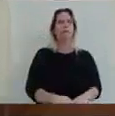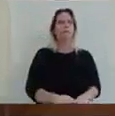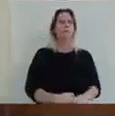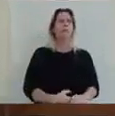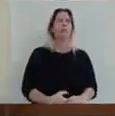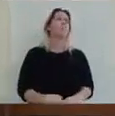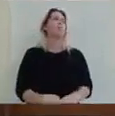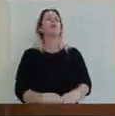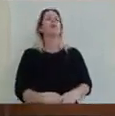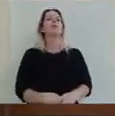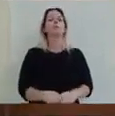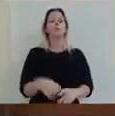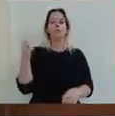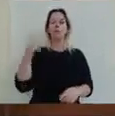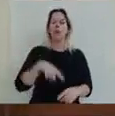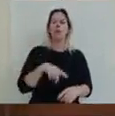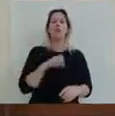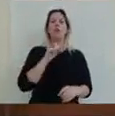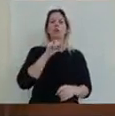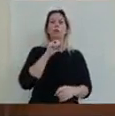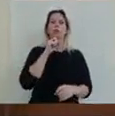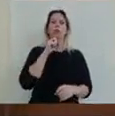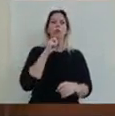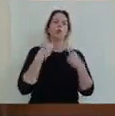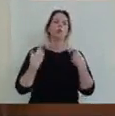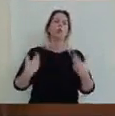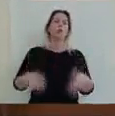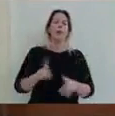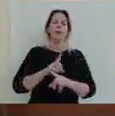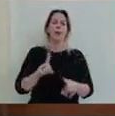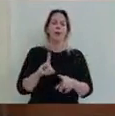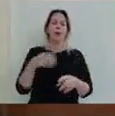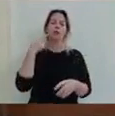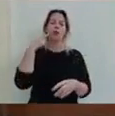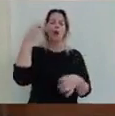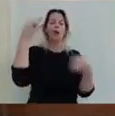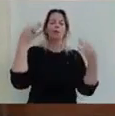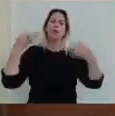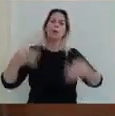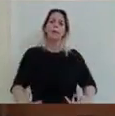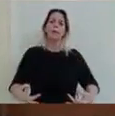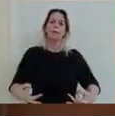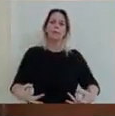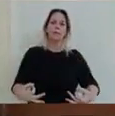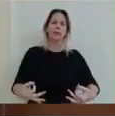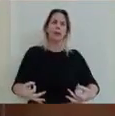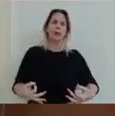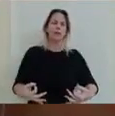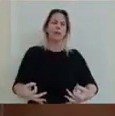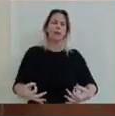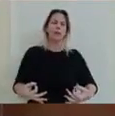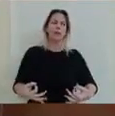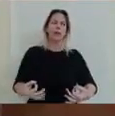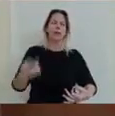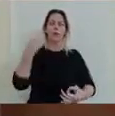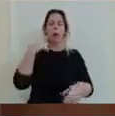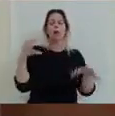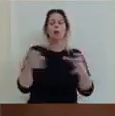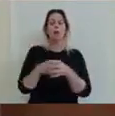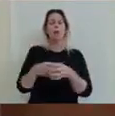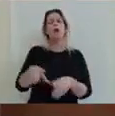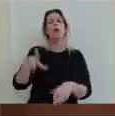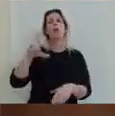anteriores. Acá tiene que pasar por la evaluación de la Comisión de Legislación, o si no, no tiene sentido